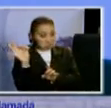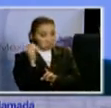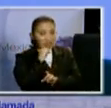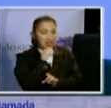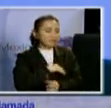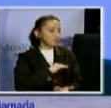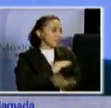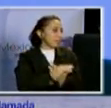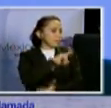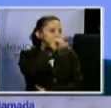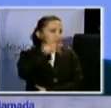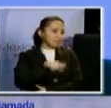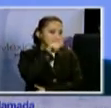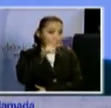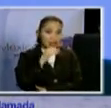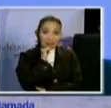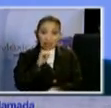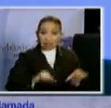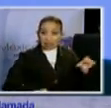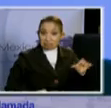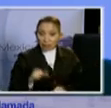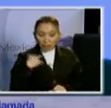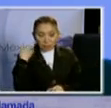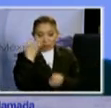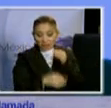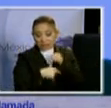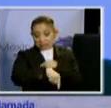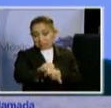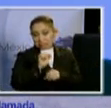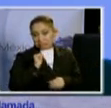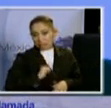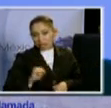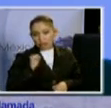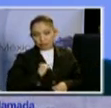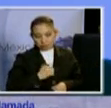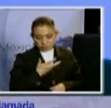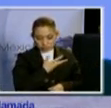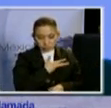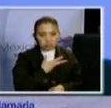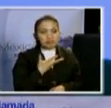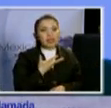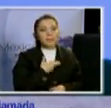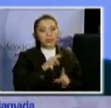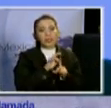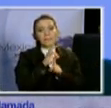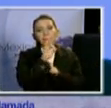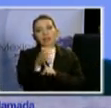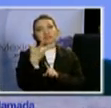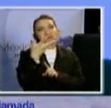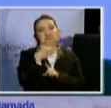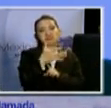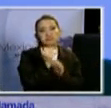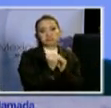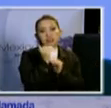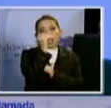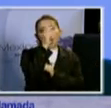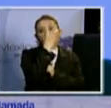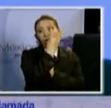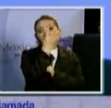nada, si no tomamos acciones, entonces para finales de este siglo tendremos temperaturas promedios de aumentos